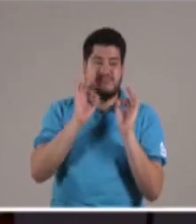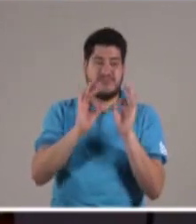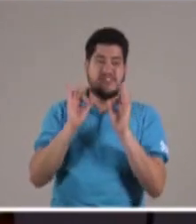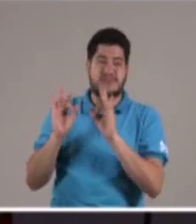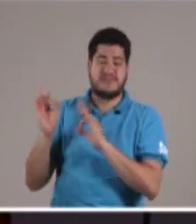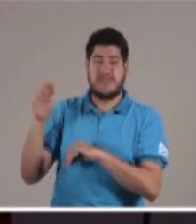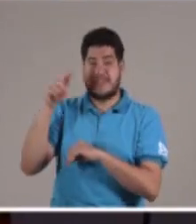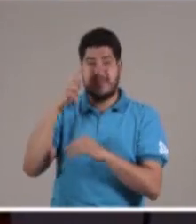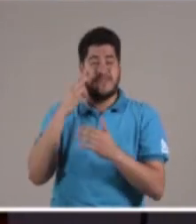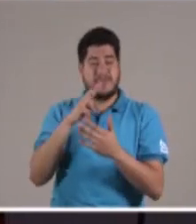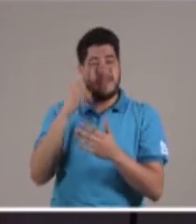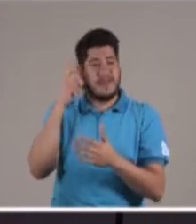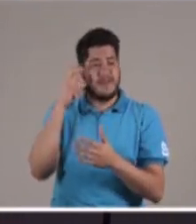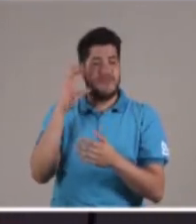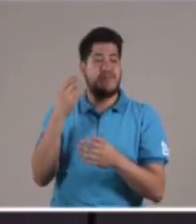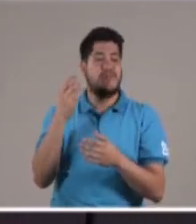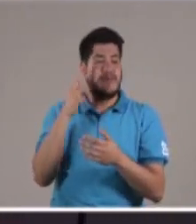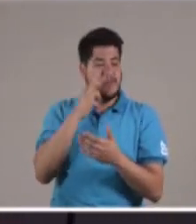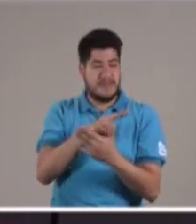que pasa ahí en la Biblia